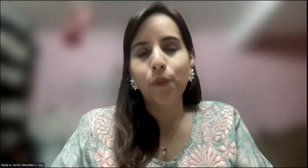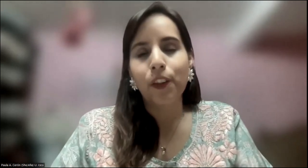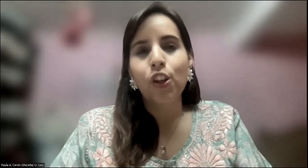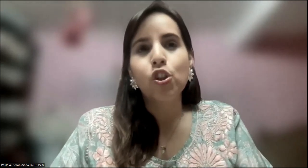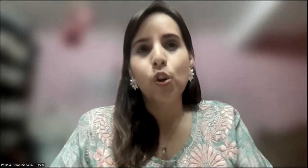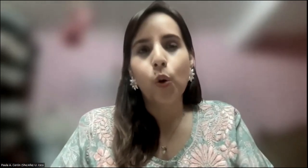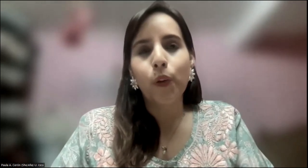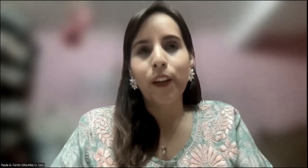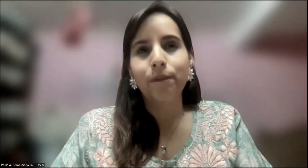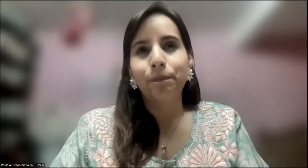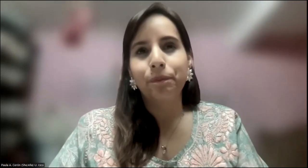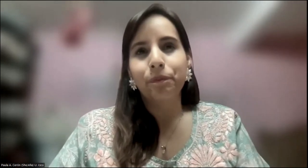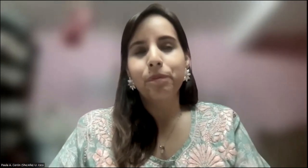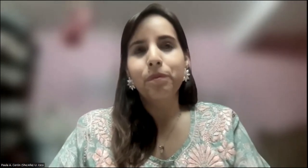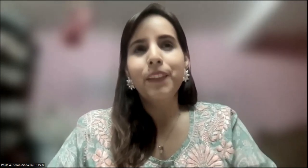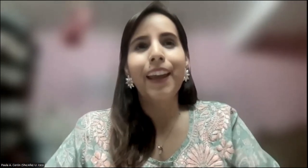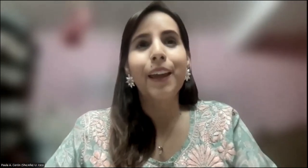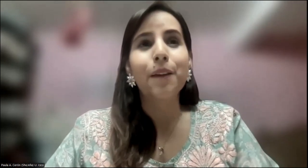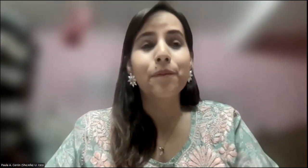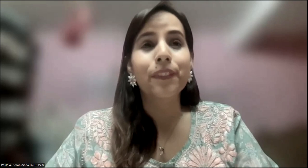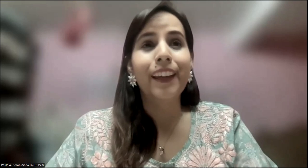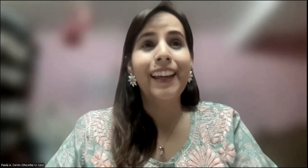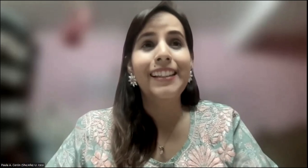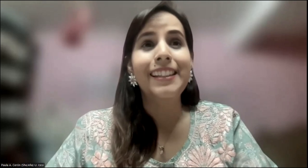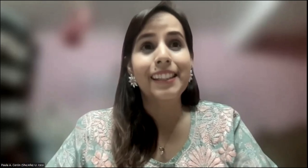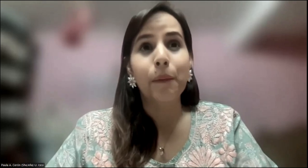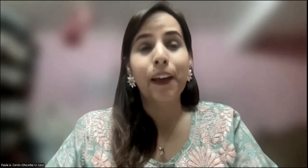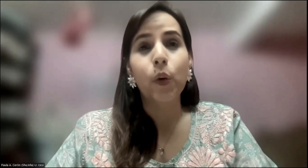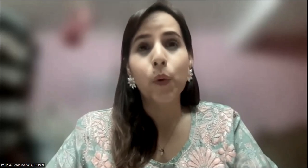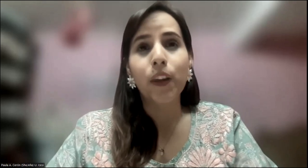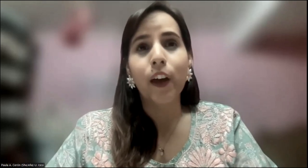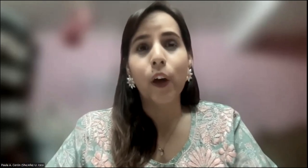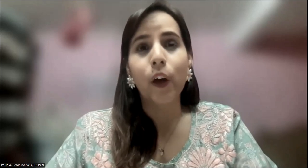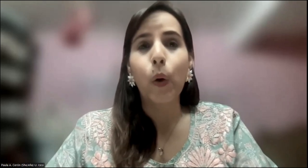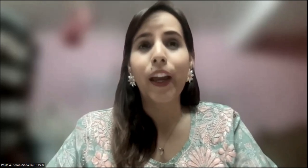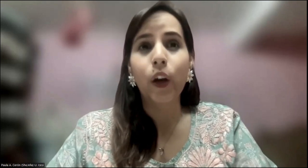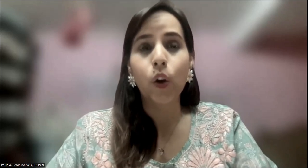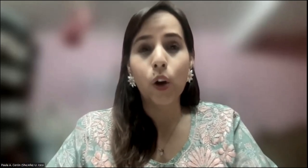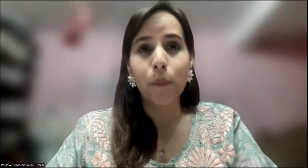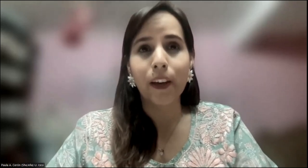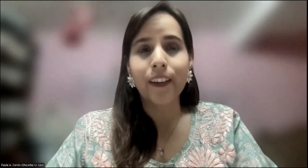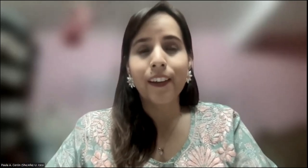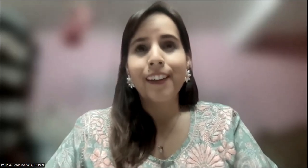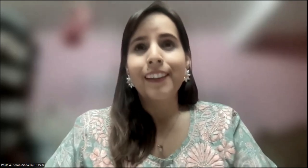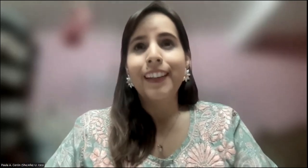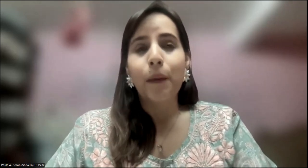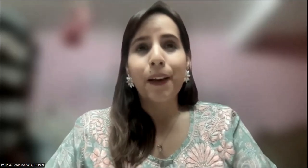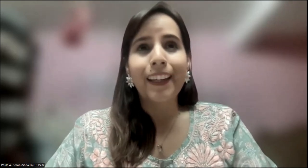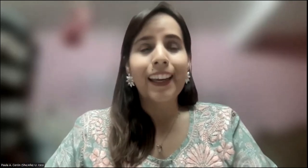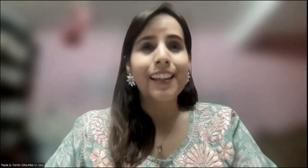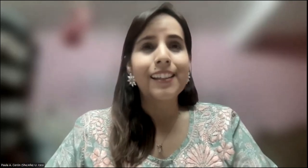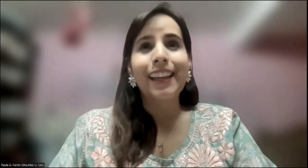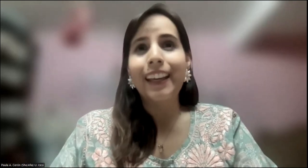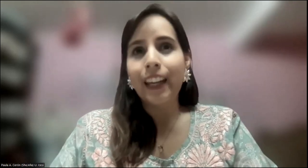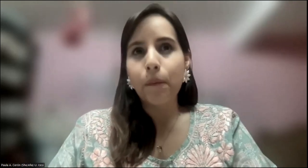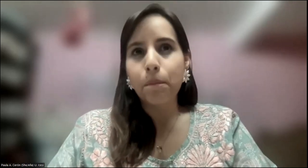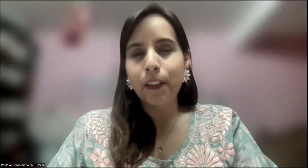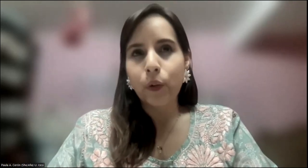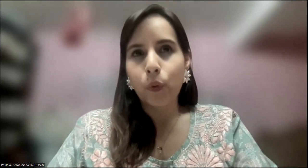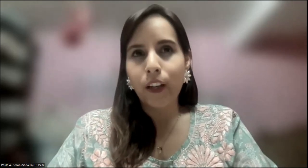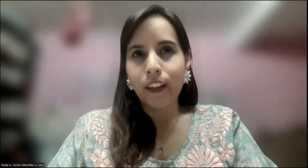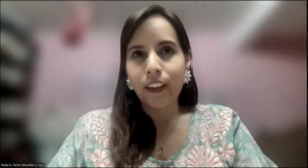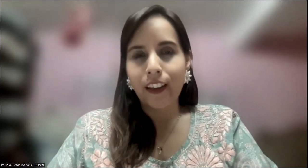decreto sobre eh el sistema de cuidado en Colombia tema que es de